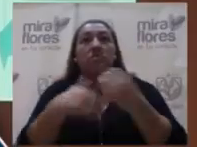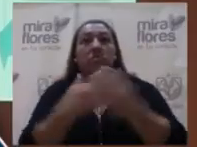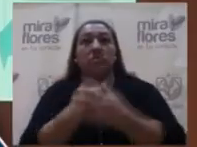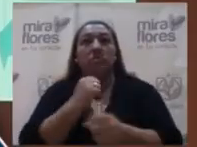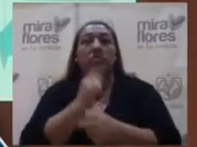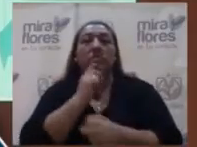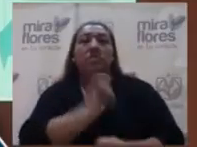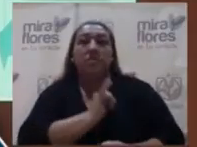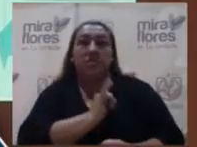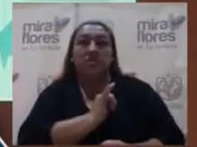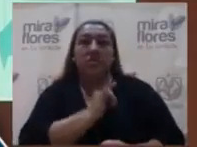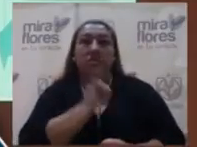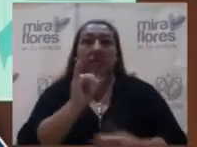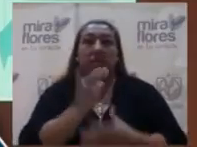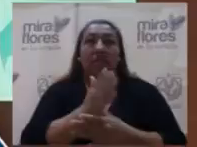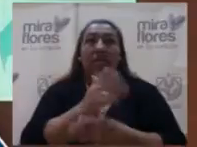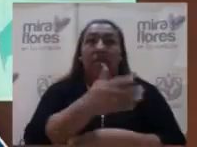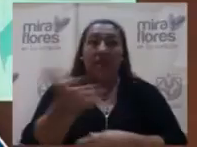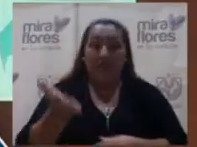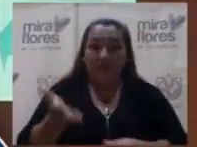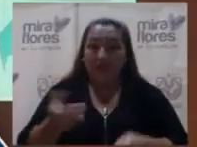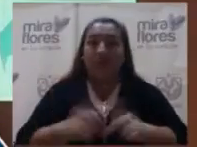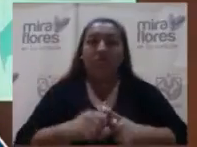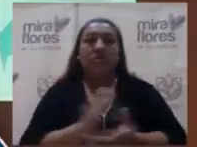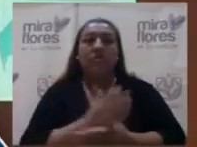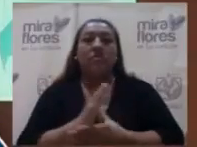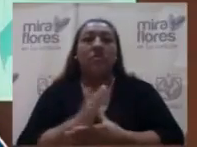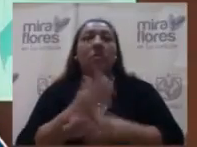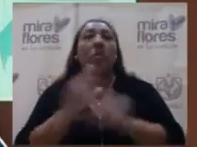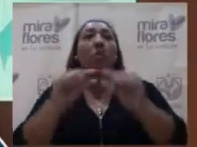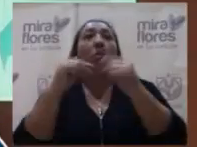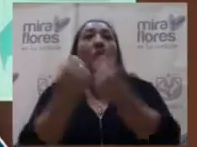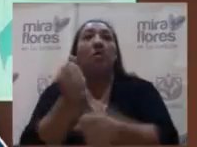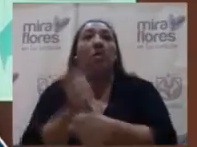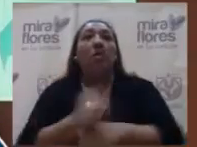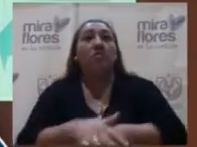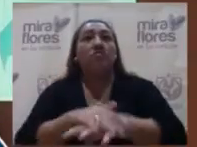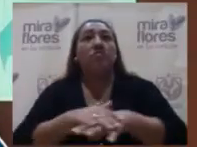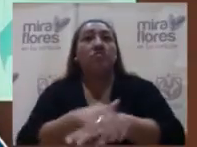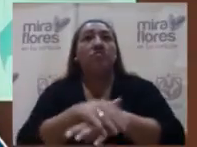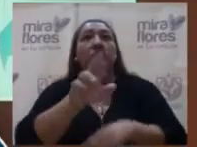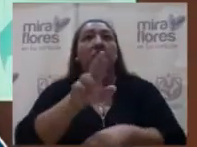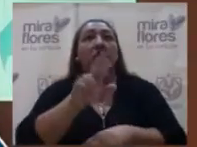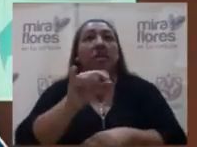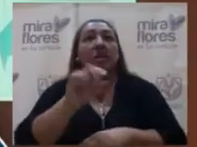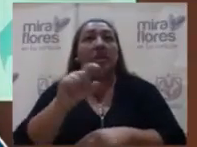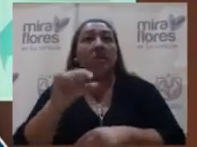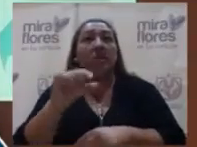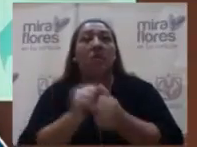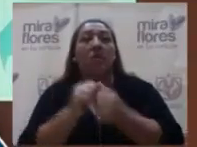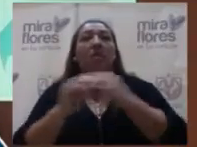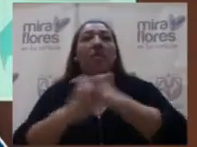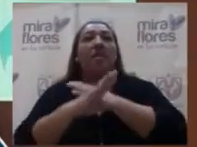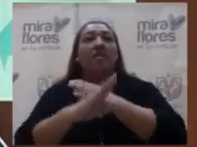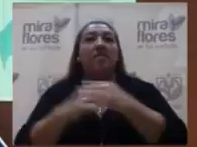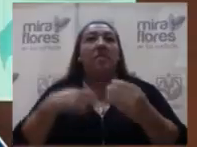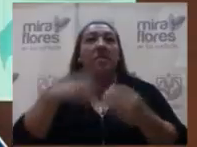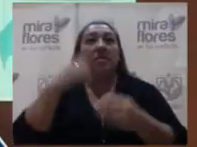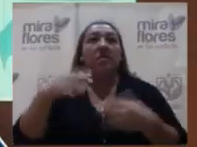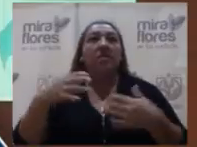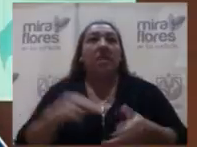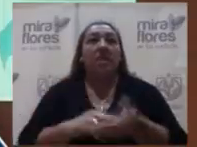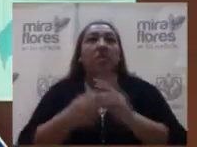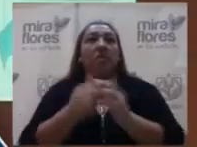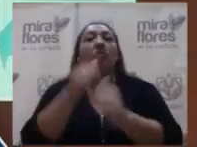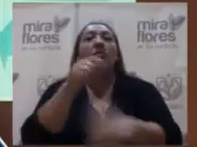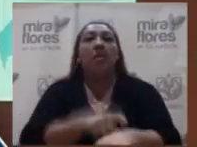capacidades y entre ellos se dividen el grupo de trabajo de gestión de riesgos y la plataforma de defensa civil, que se llevan